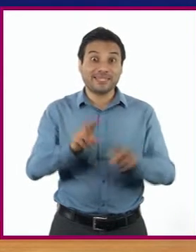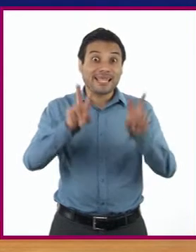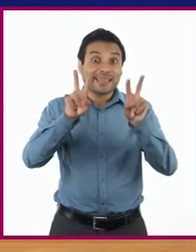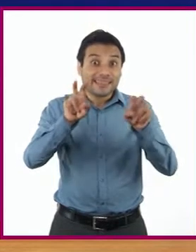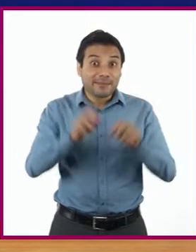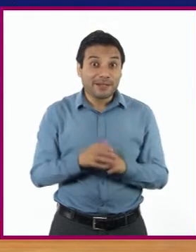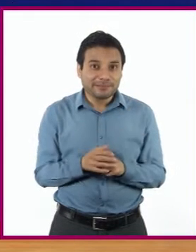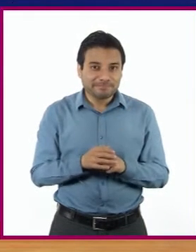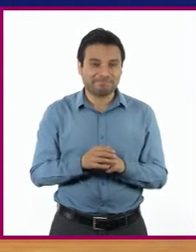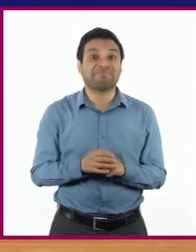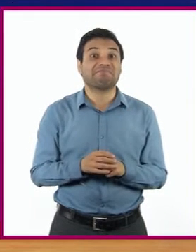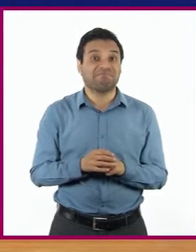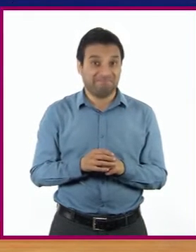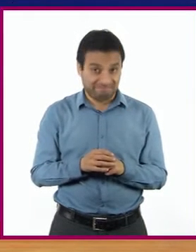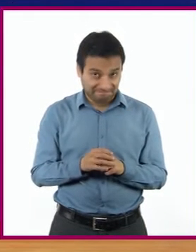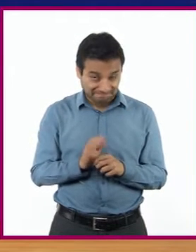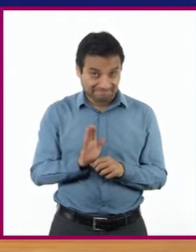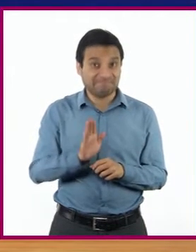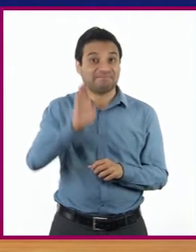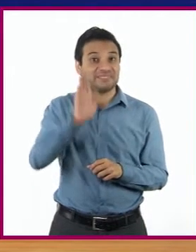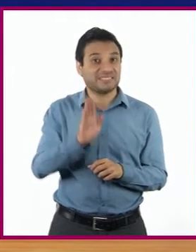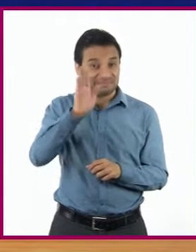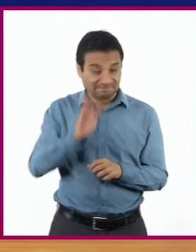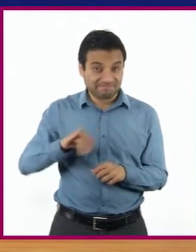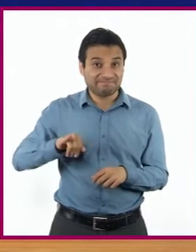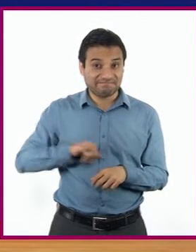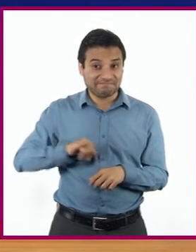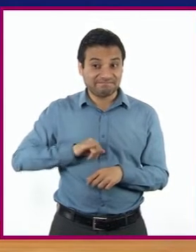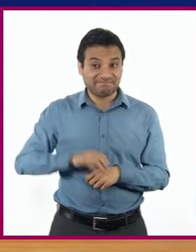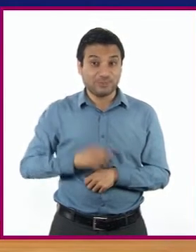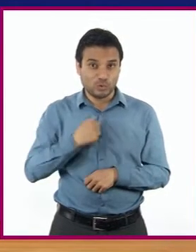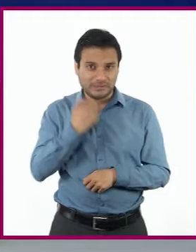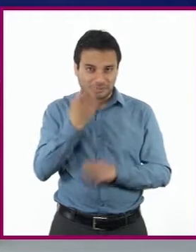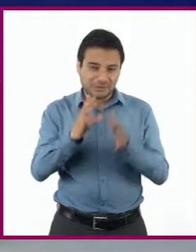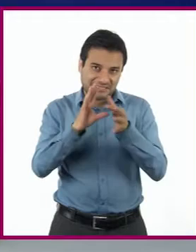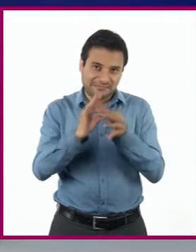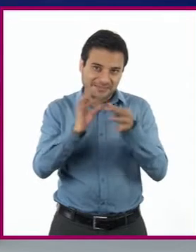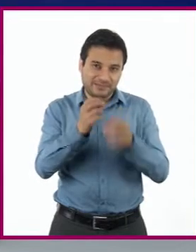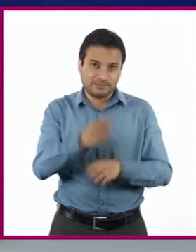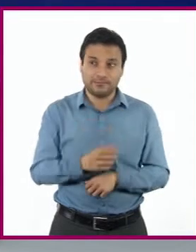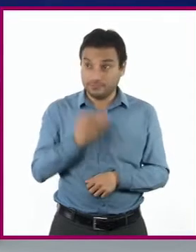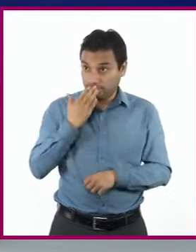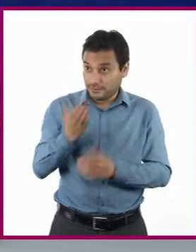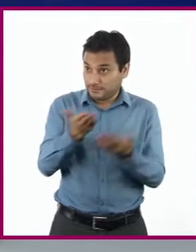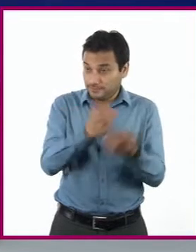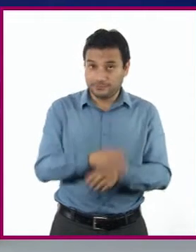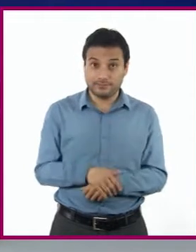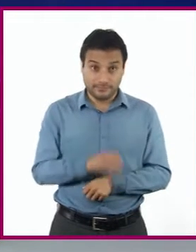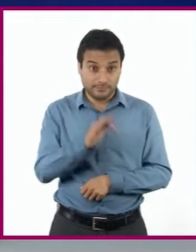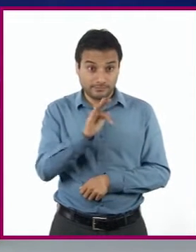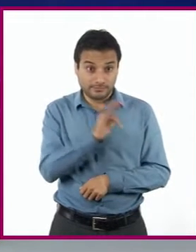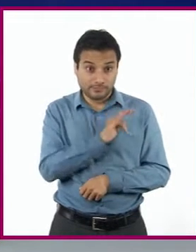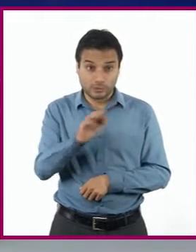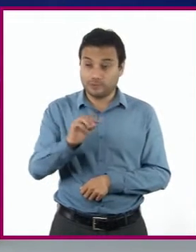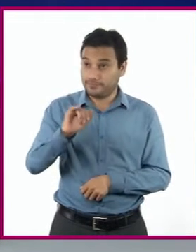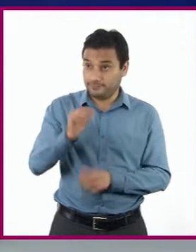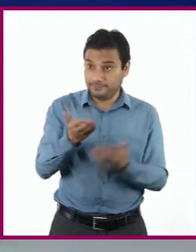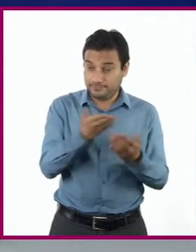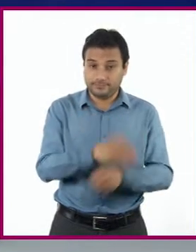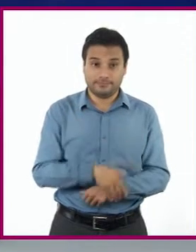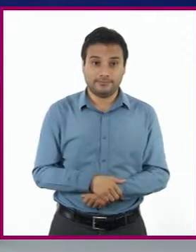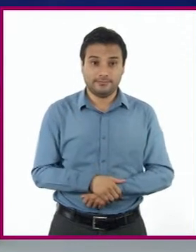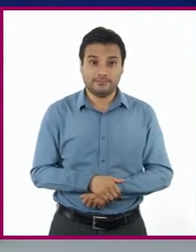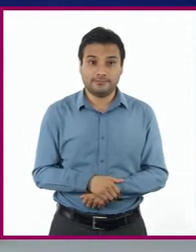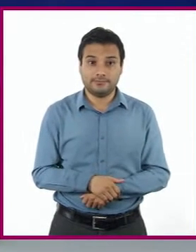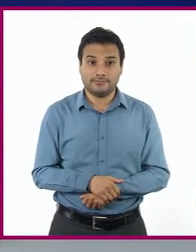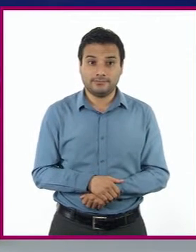que hablan me parece realmente interesante. Me gustaría hablar sobre ello. Adelante. ¿Puedo? Es bienvenida tu